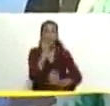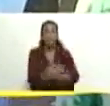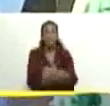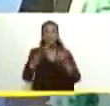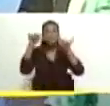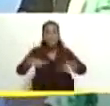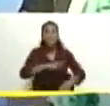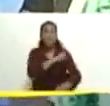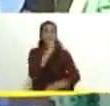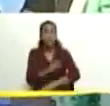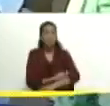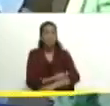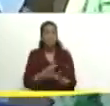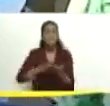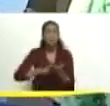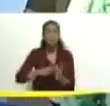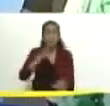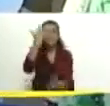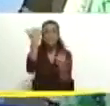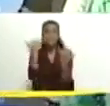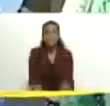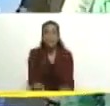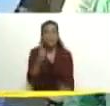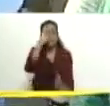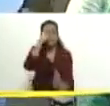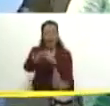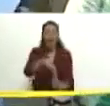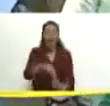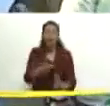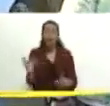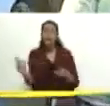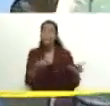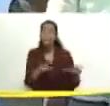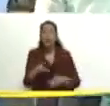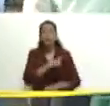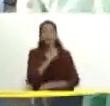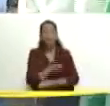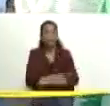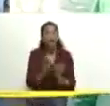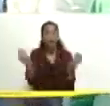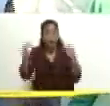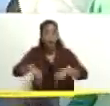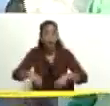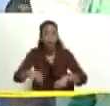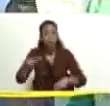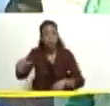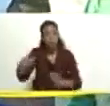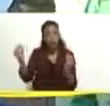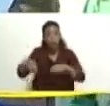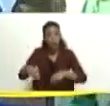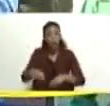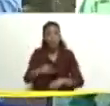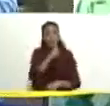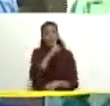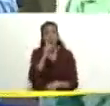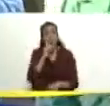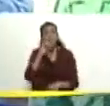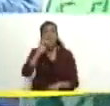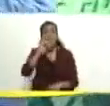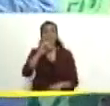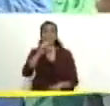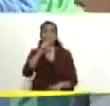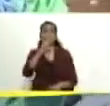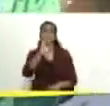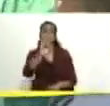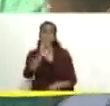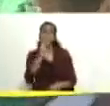La comunidad tenga la solución en sus manos. Así es. Y cada vez se empodere más. ¿Te parece, Livia? Sí. Ese nombre está chévere, Livia Barrios. Ah,